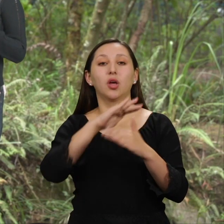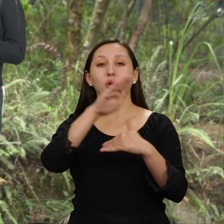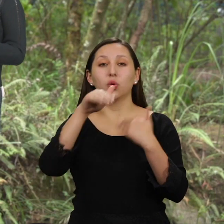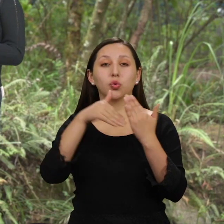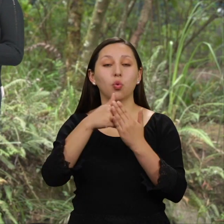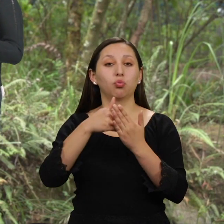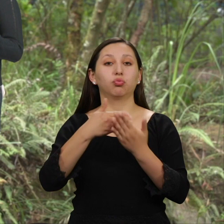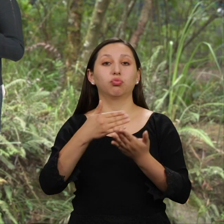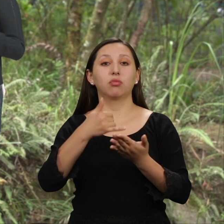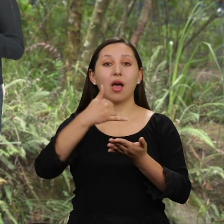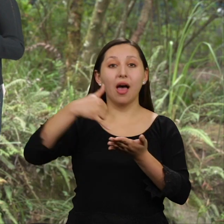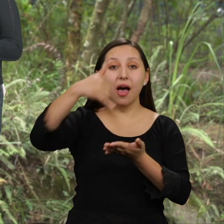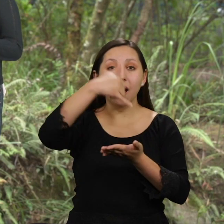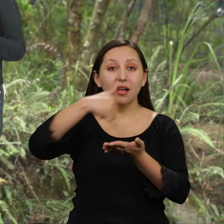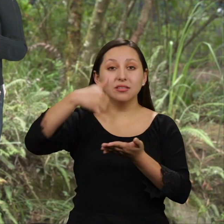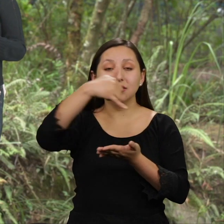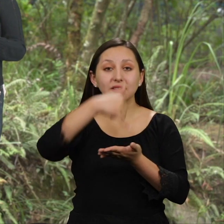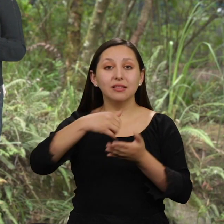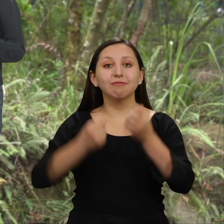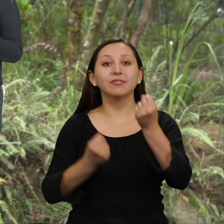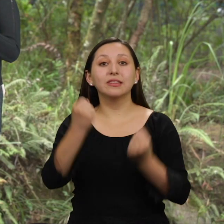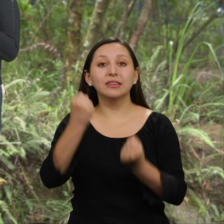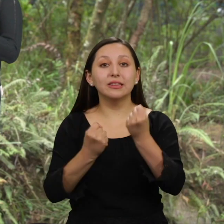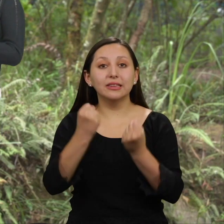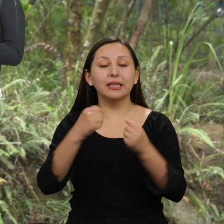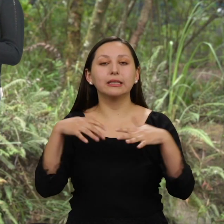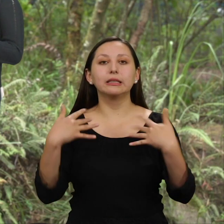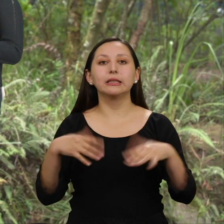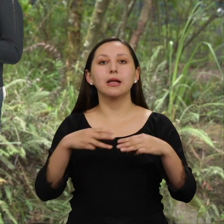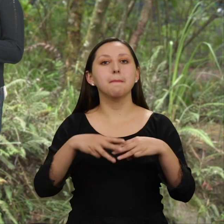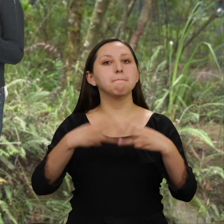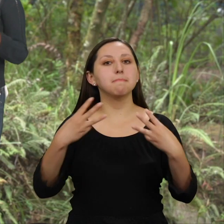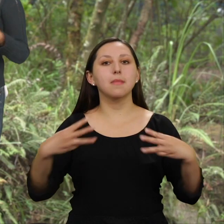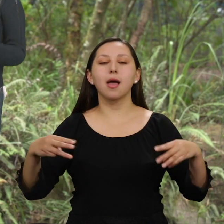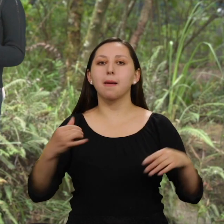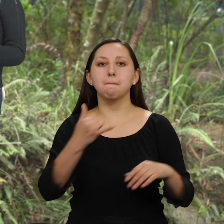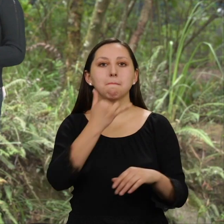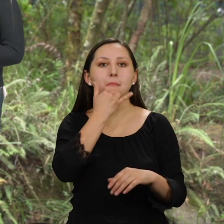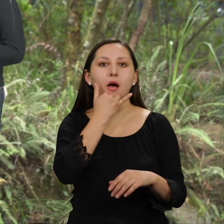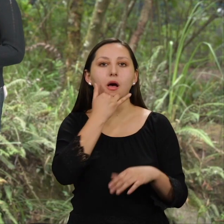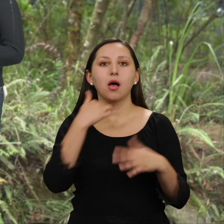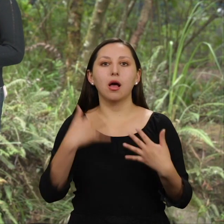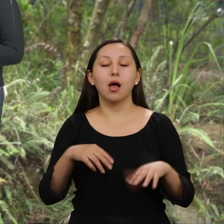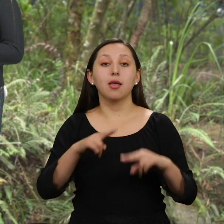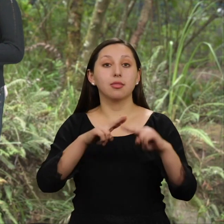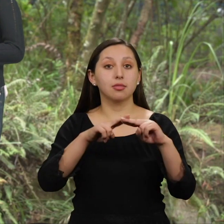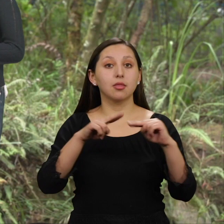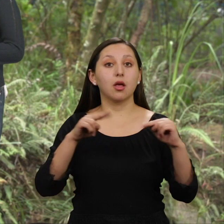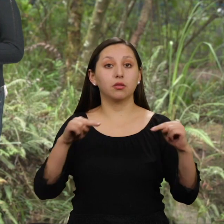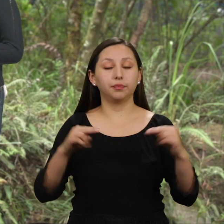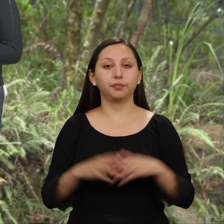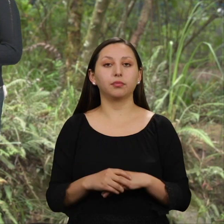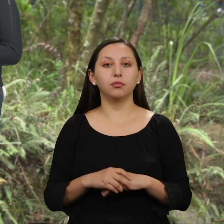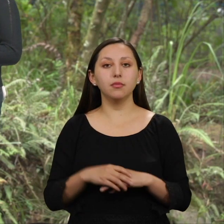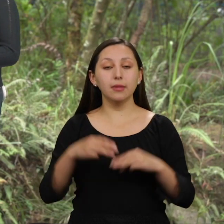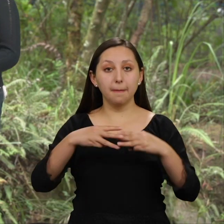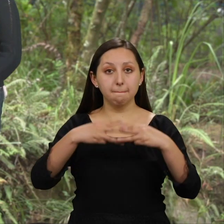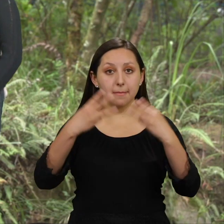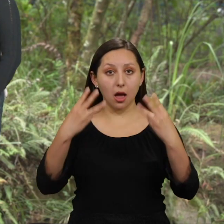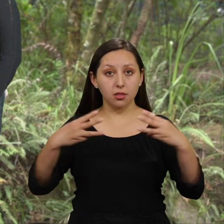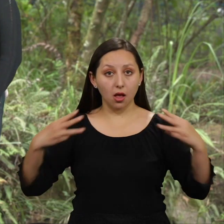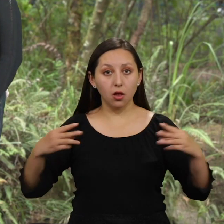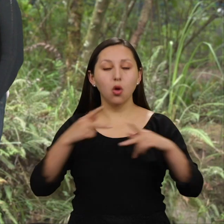los metales, el aceite de motor y otros Por lo tanto no se descomponen fácilmente Muy bien, entonces, recapitulación Los